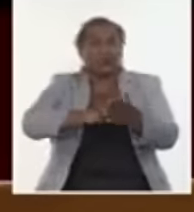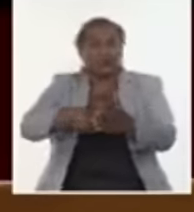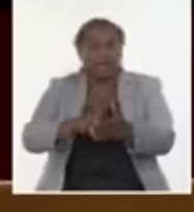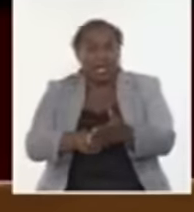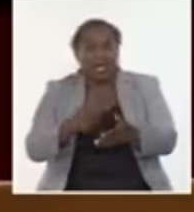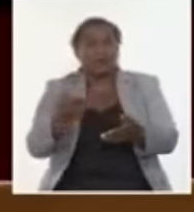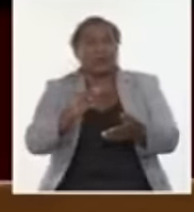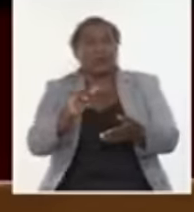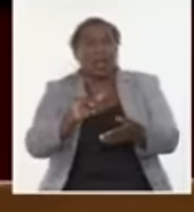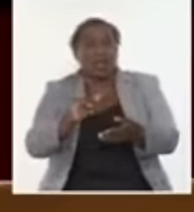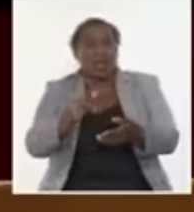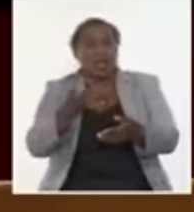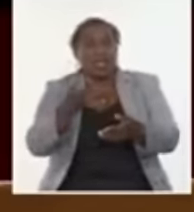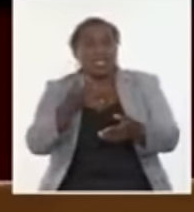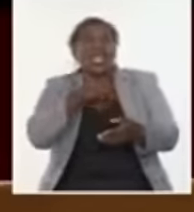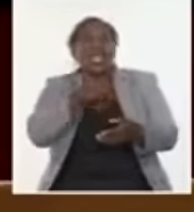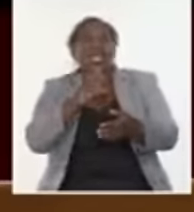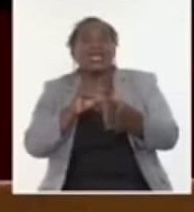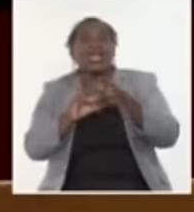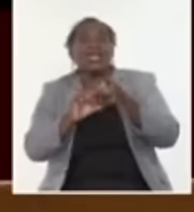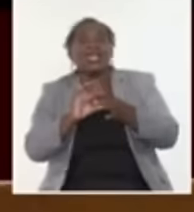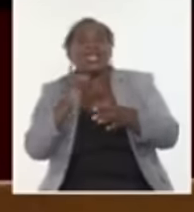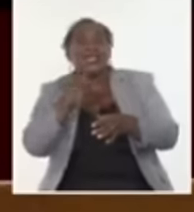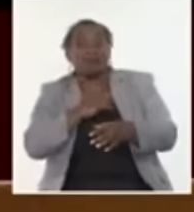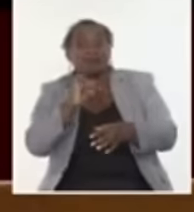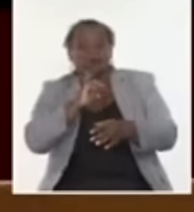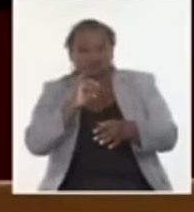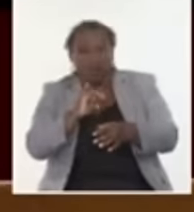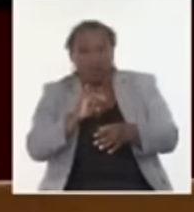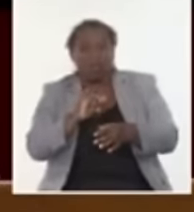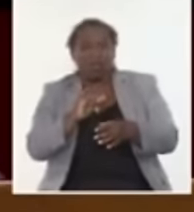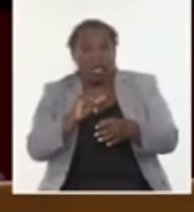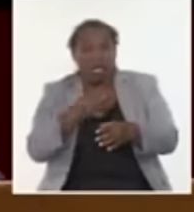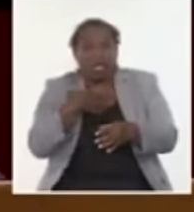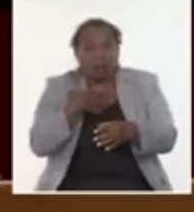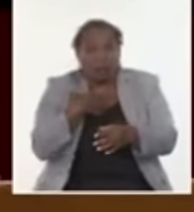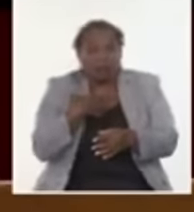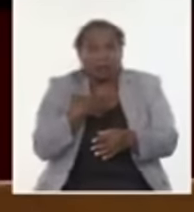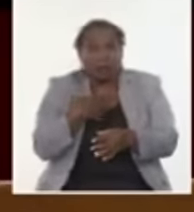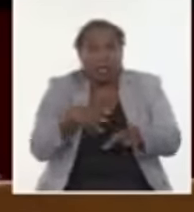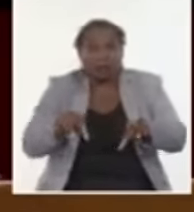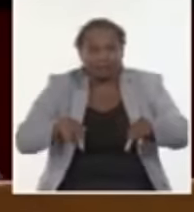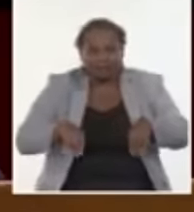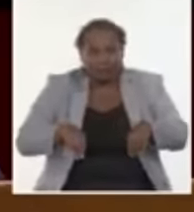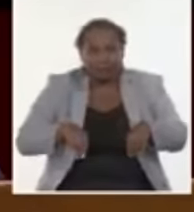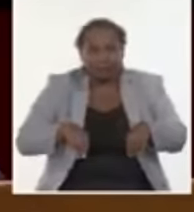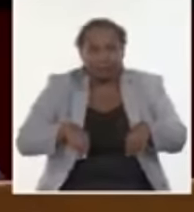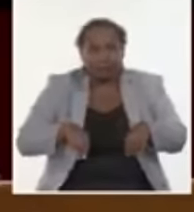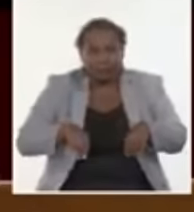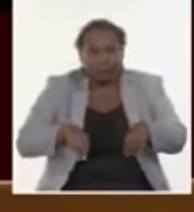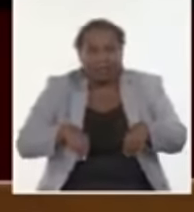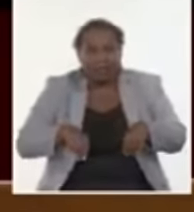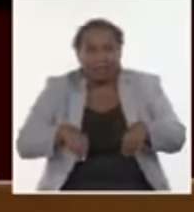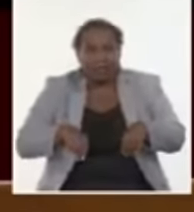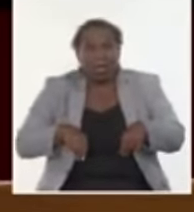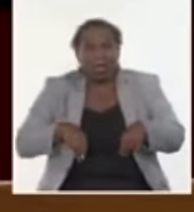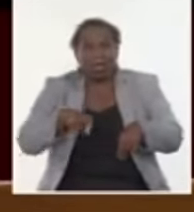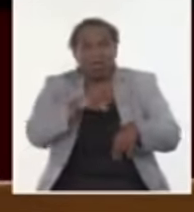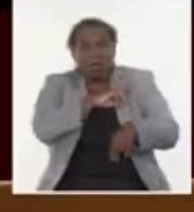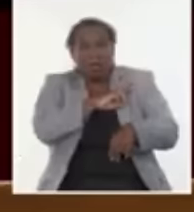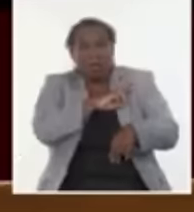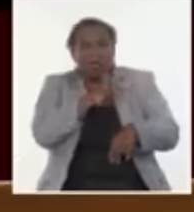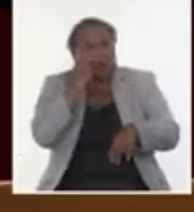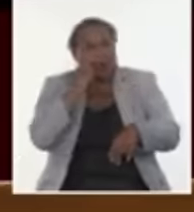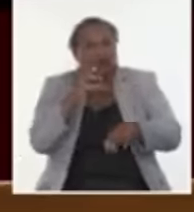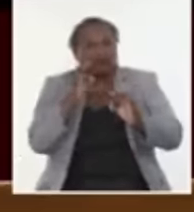energía, entre otros, han avanzado. Pero ahora, tenemos que reconocer, y así lo decía al principio, que la inversión extranjera